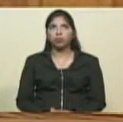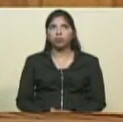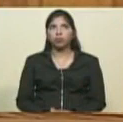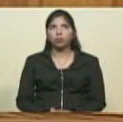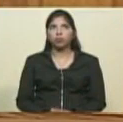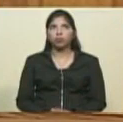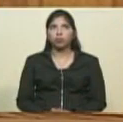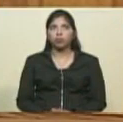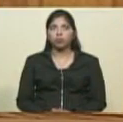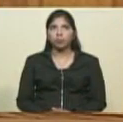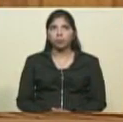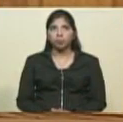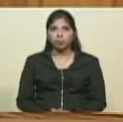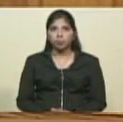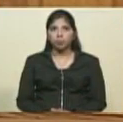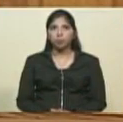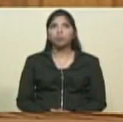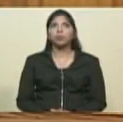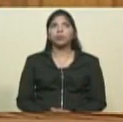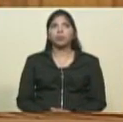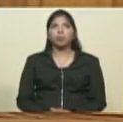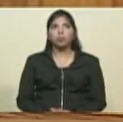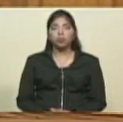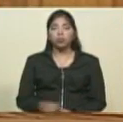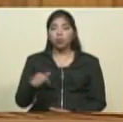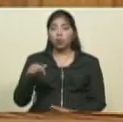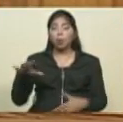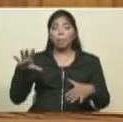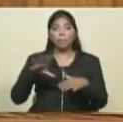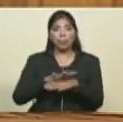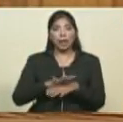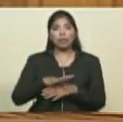Rodríguez Gómez declaró abierta la sesión del día martes